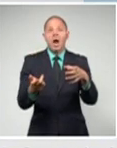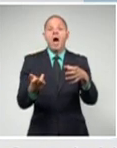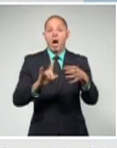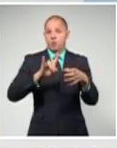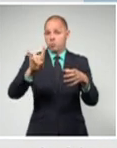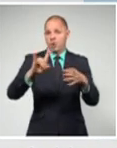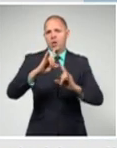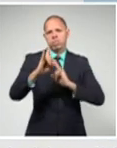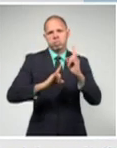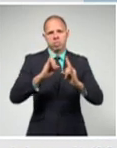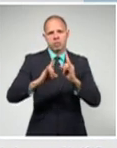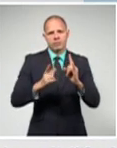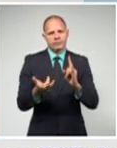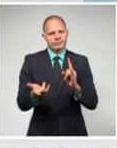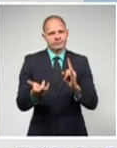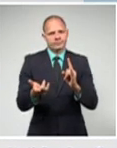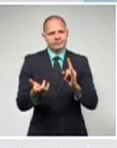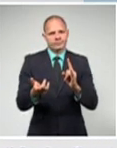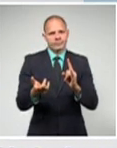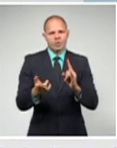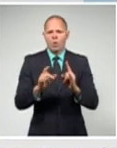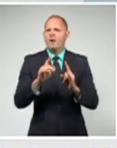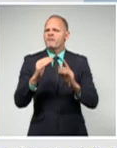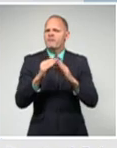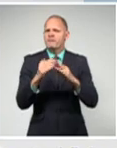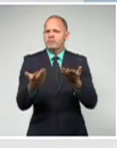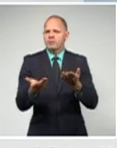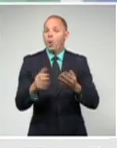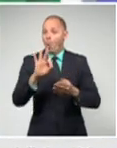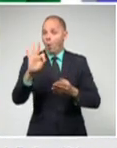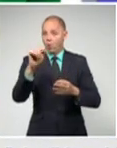lactantes, 8 de la provincia de La Habana,